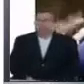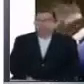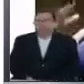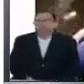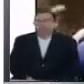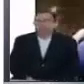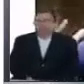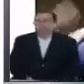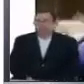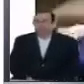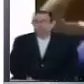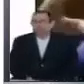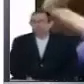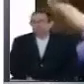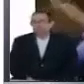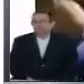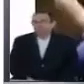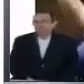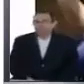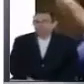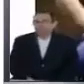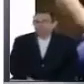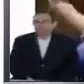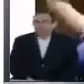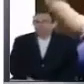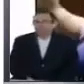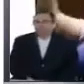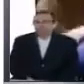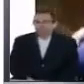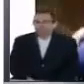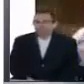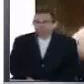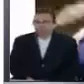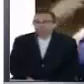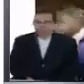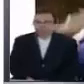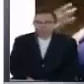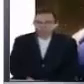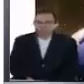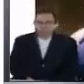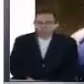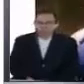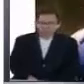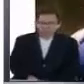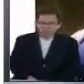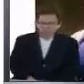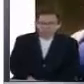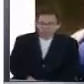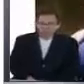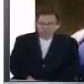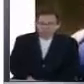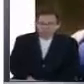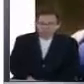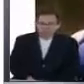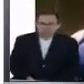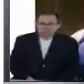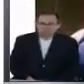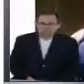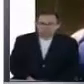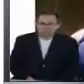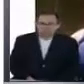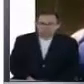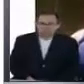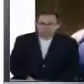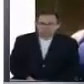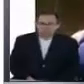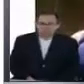Estoy armando, pero hay uno mucho, mucho más grande, Ok, mucho más grande. ¿cuál es el nombre de más alto rango que está ahí,